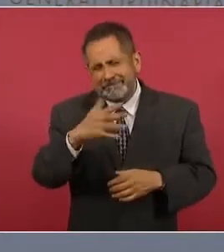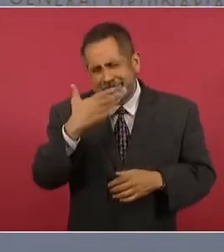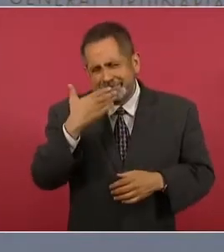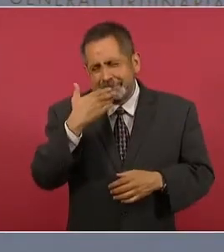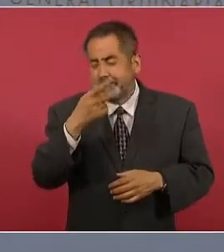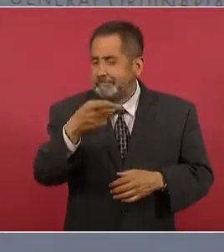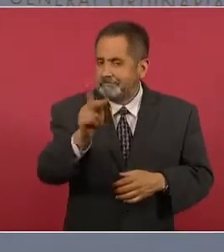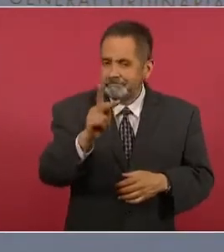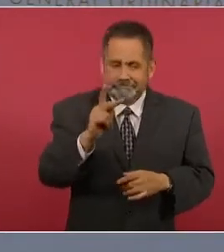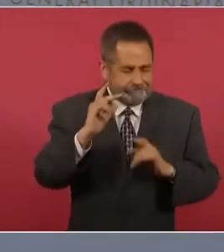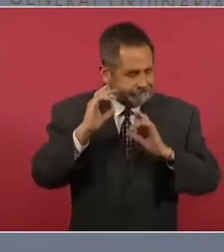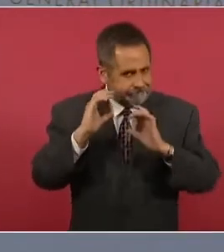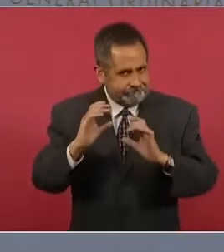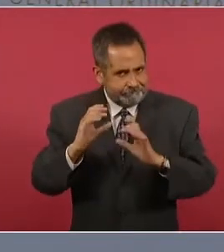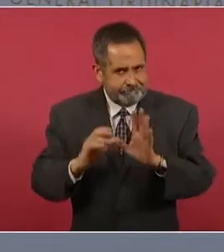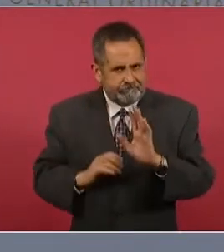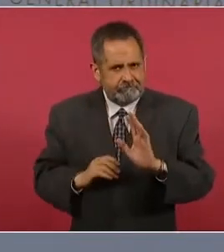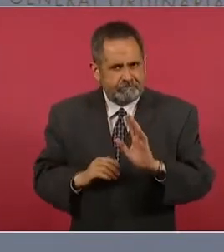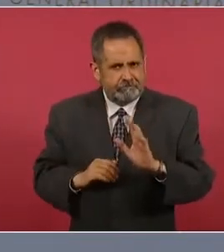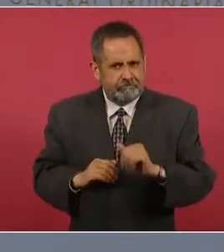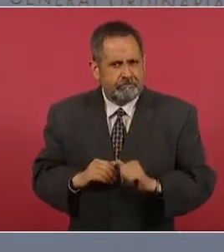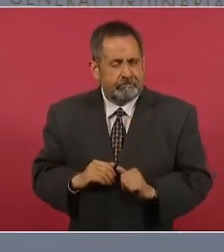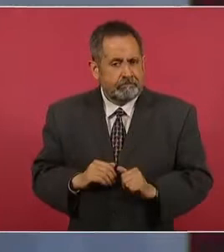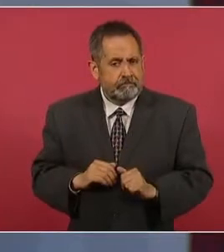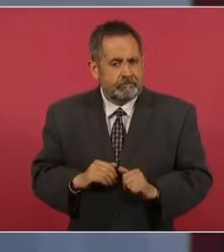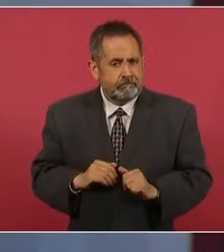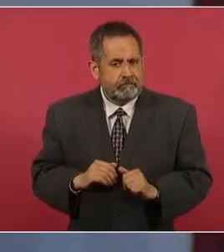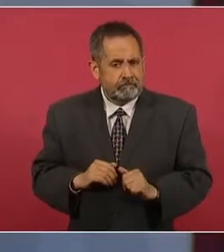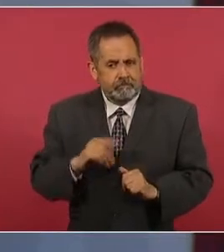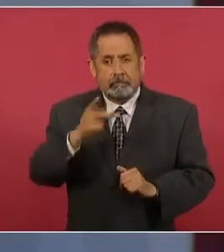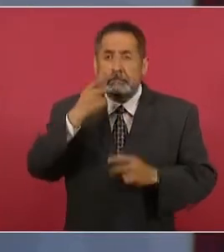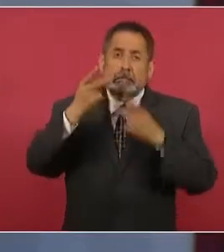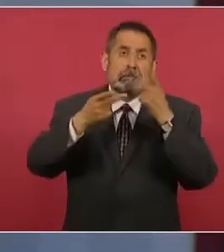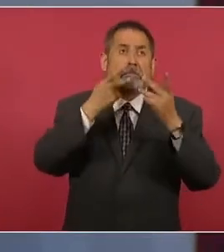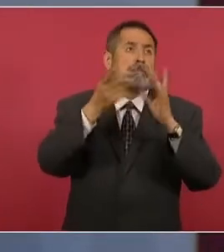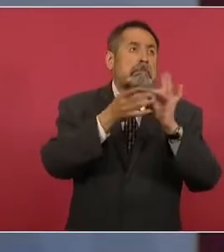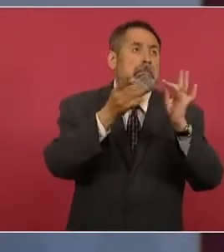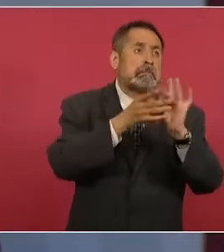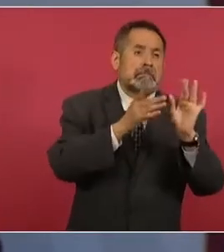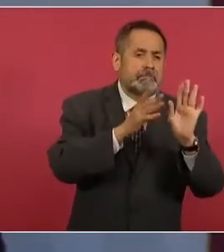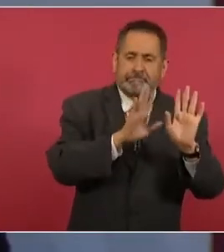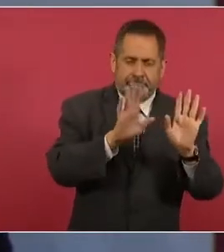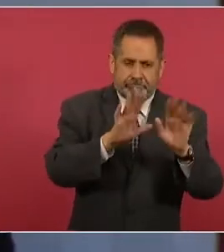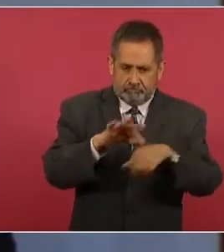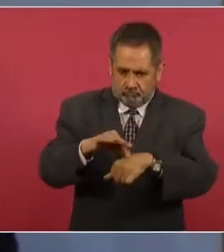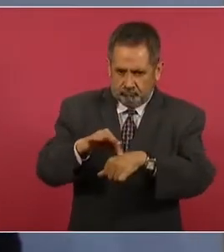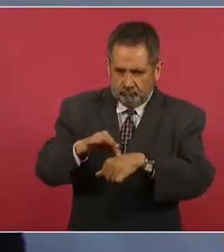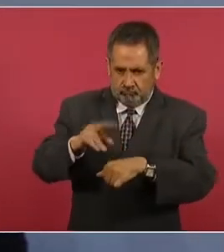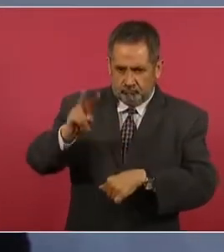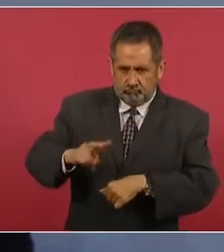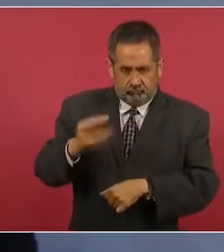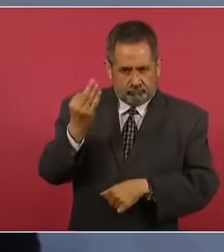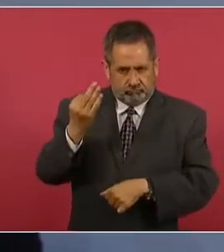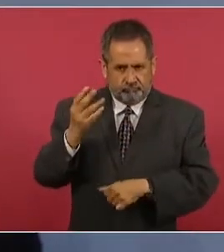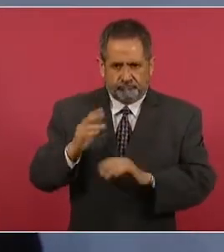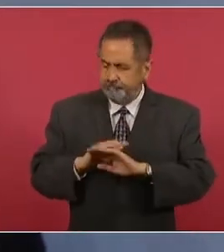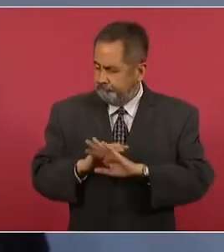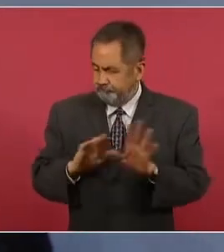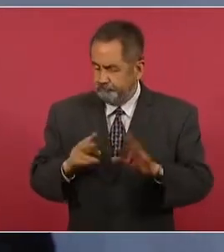bien, muy bien, muy bien, muy bien en el discurso, pero en los hechos tenemos